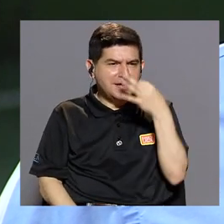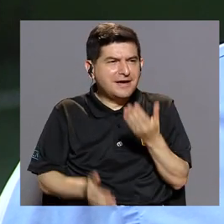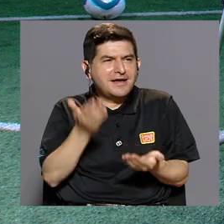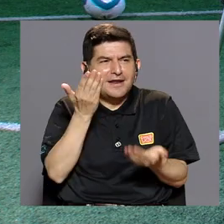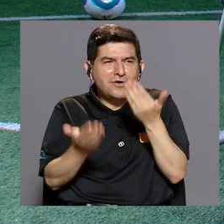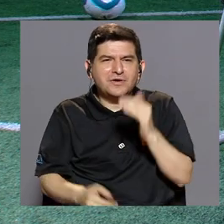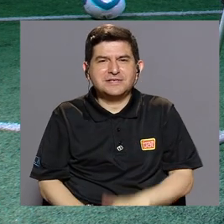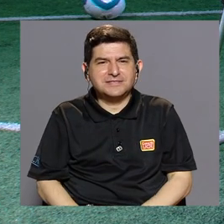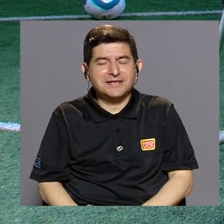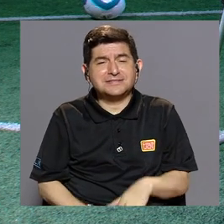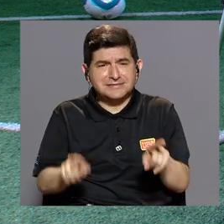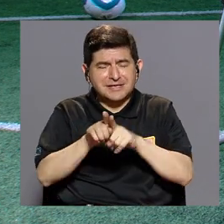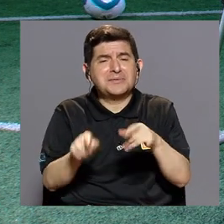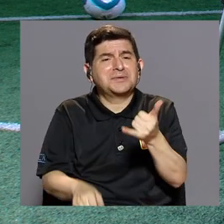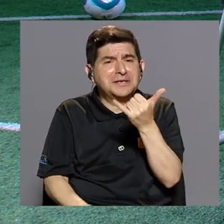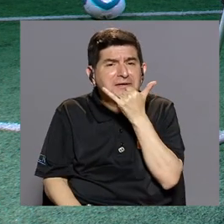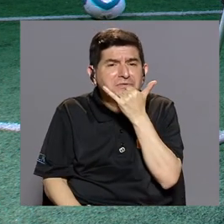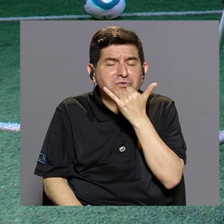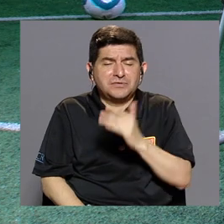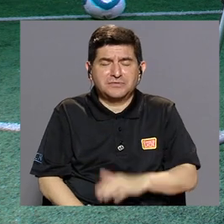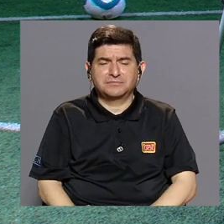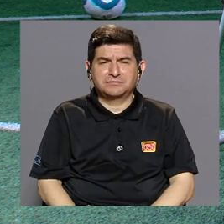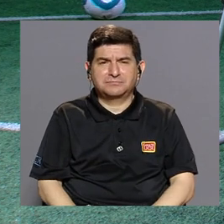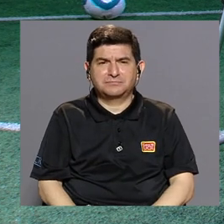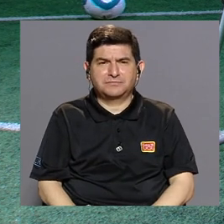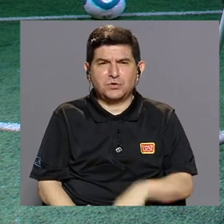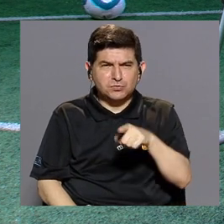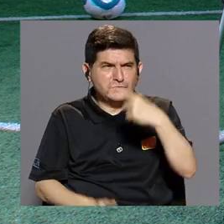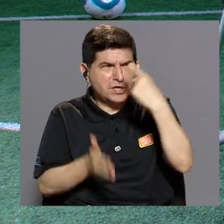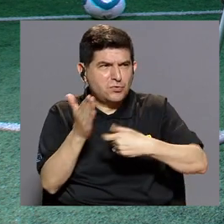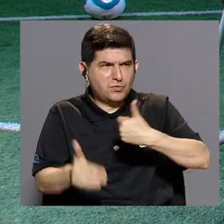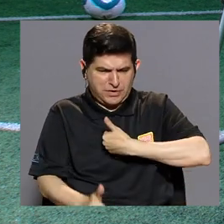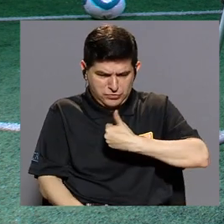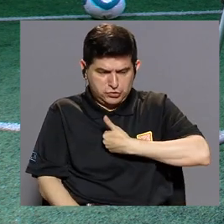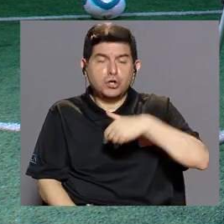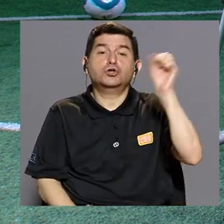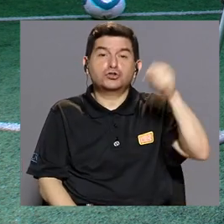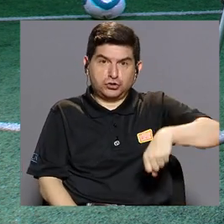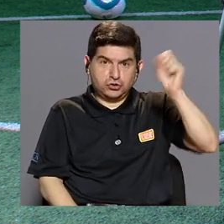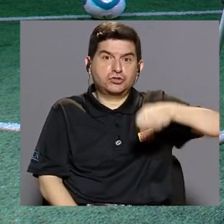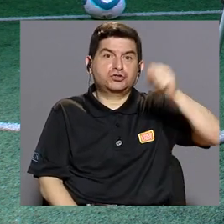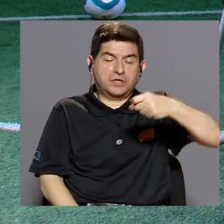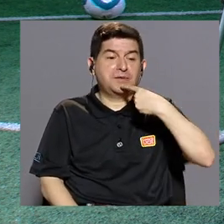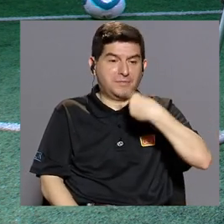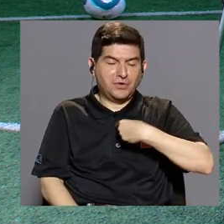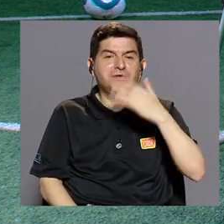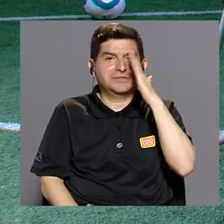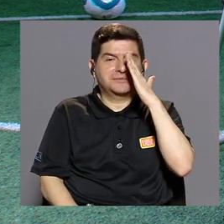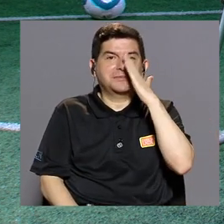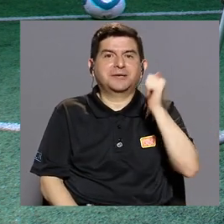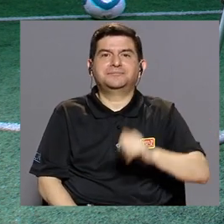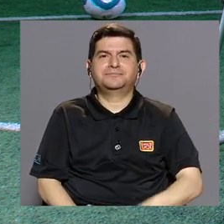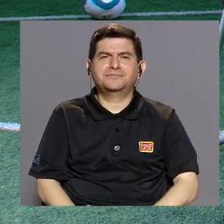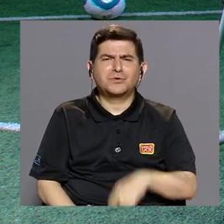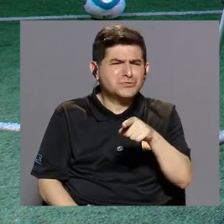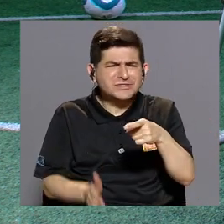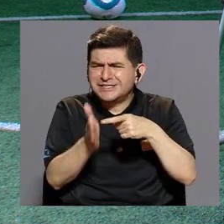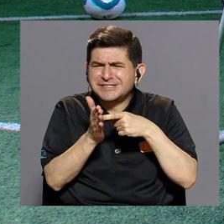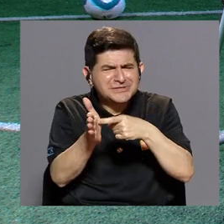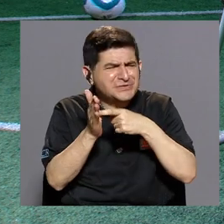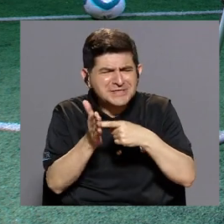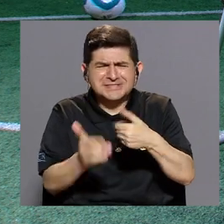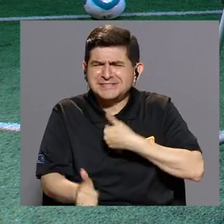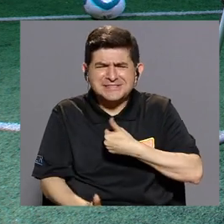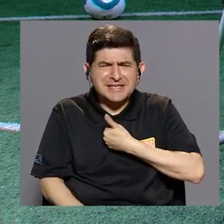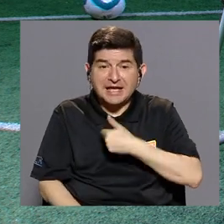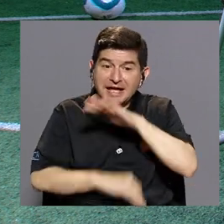cierto punto puede ser hasta un defecto. ¿Verdad? Creo que puede. Es muy estricta con usted mismo. Sí, sí. De hecho, me lo dice mi mamá. Amelia, no te exijas